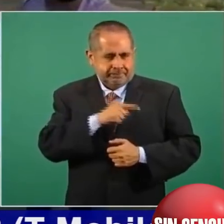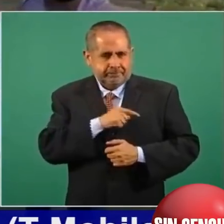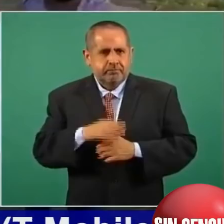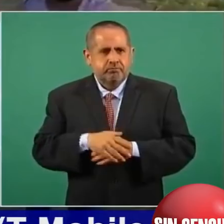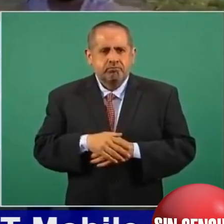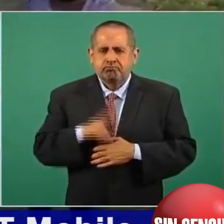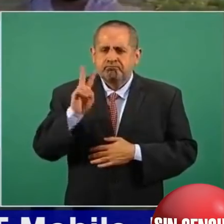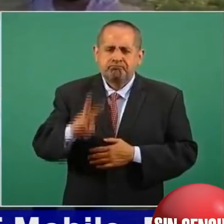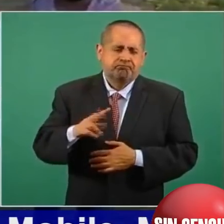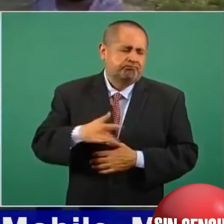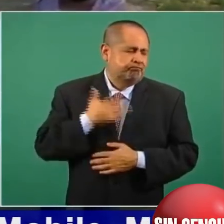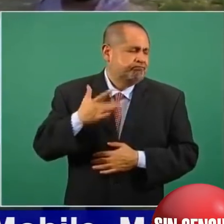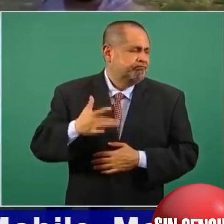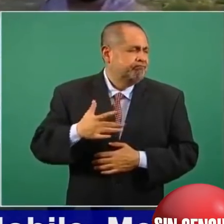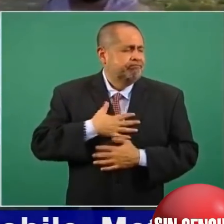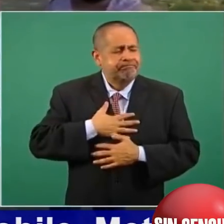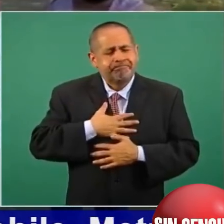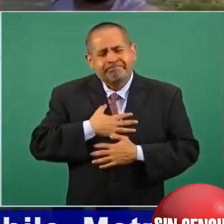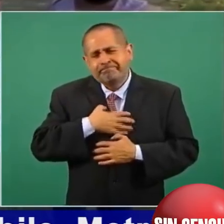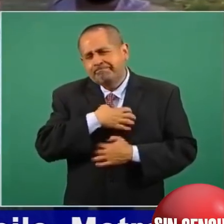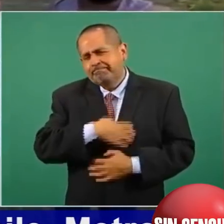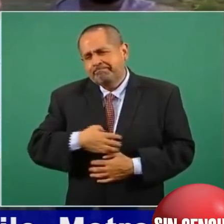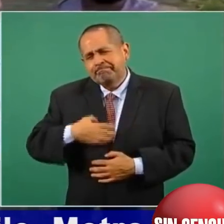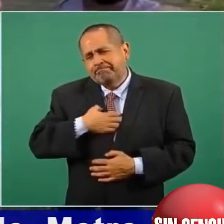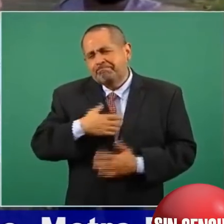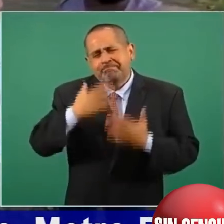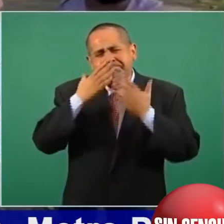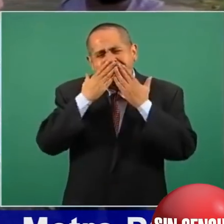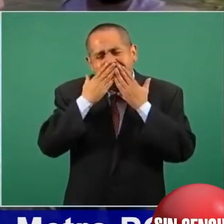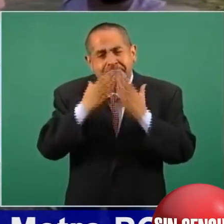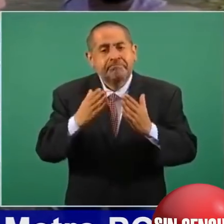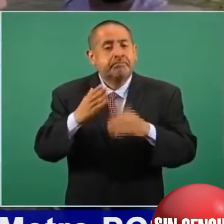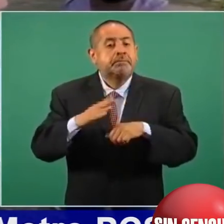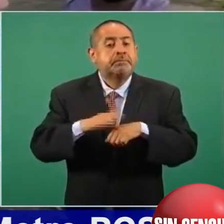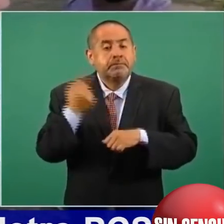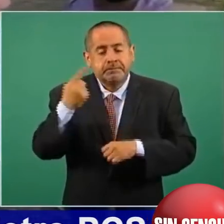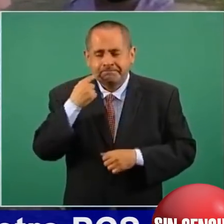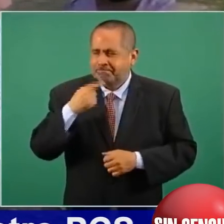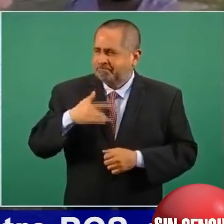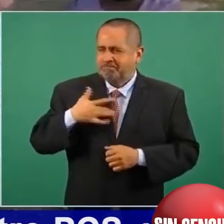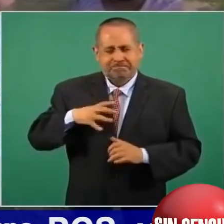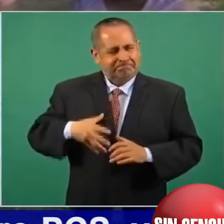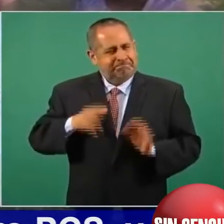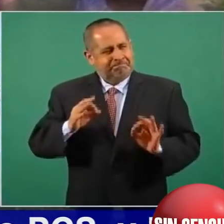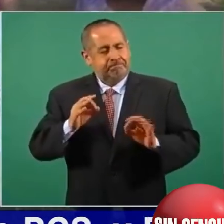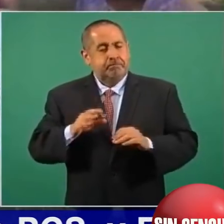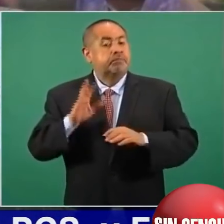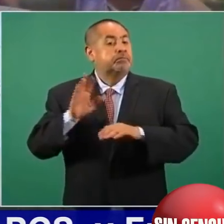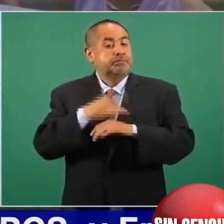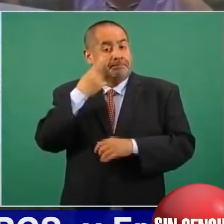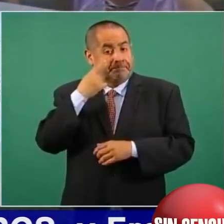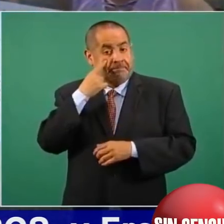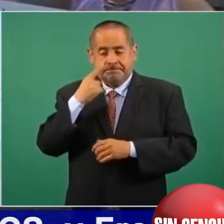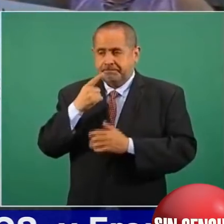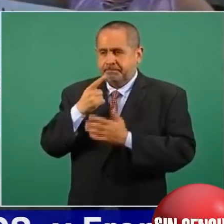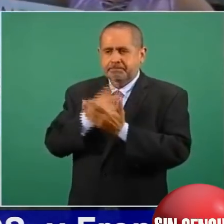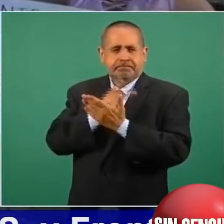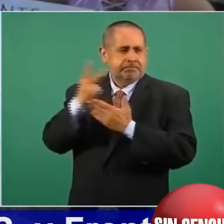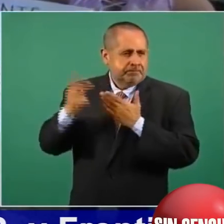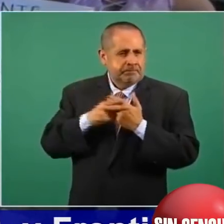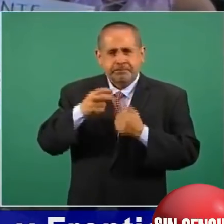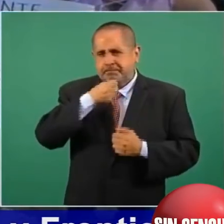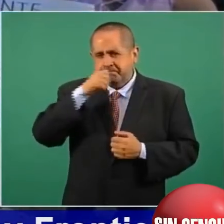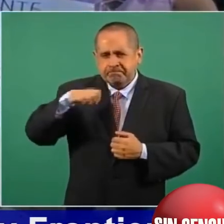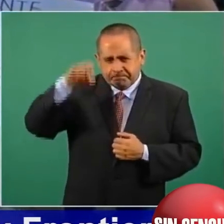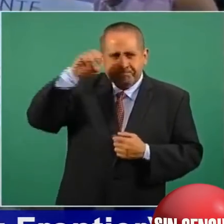siento muy orgulloso porque, entre otros programas de bienestar, adultos mayores,